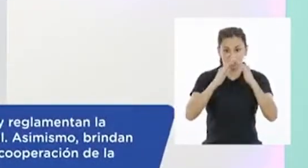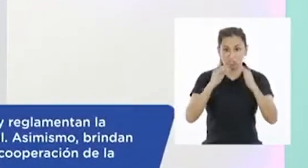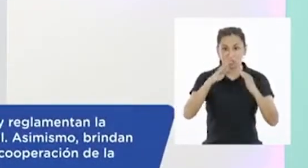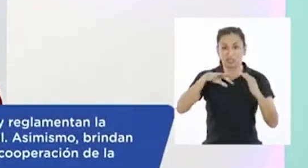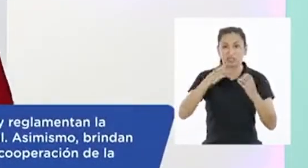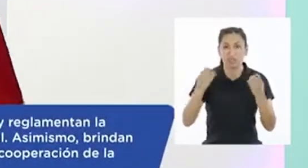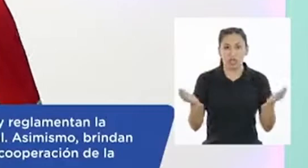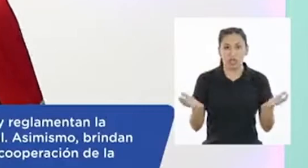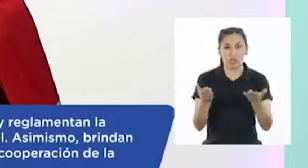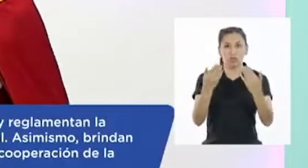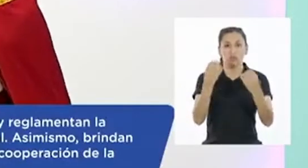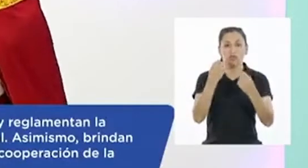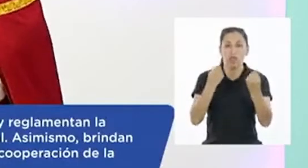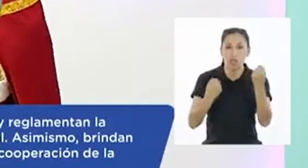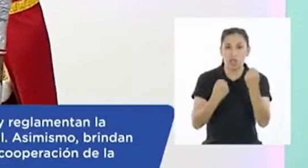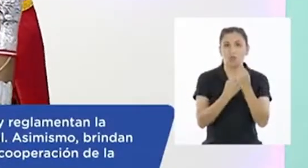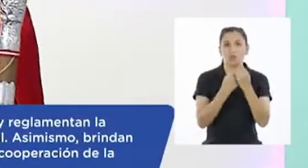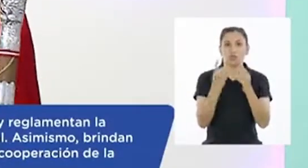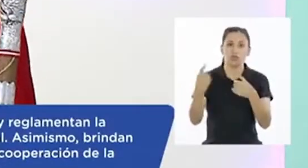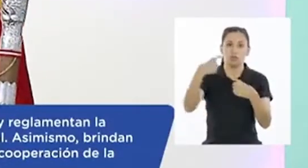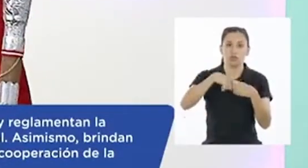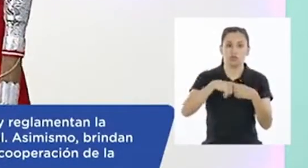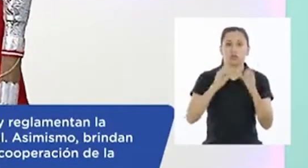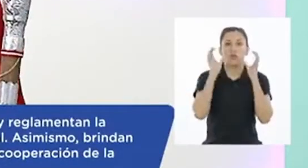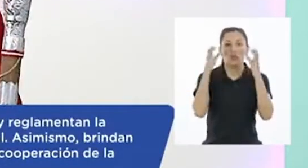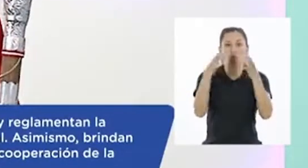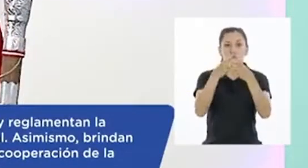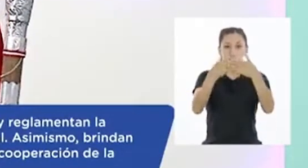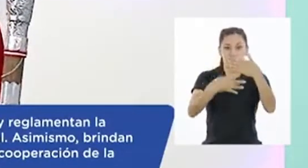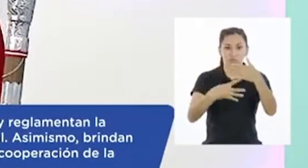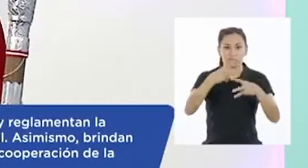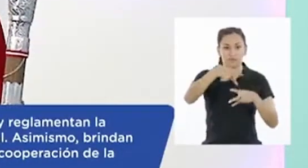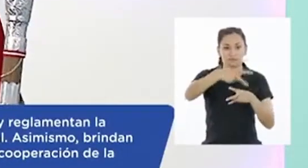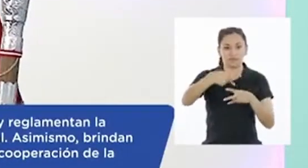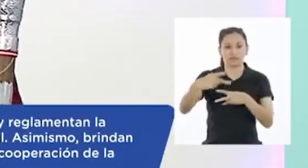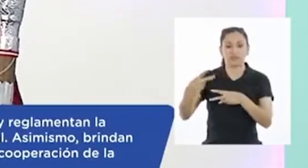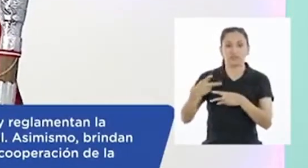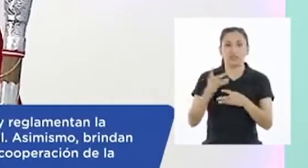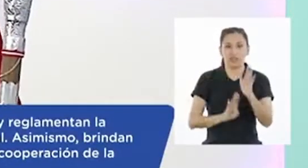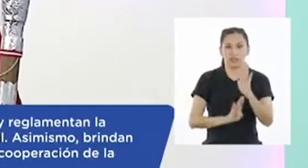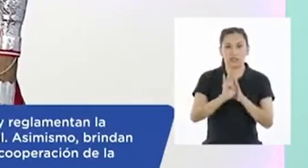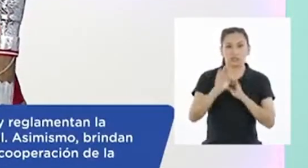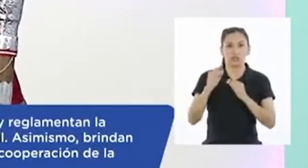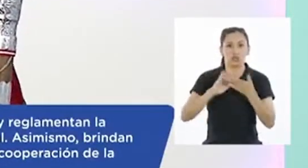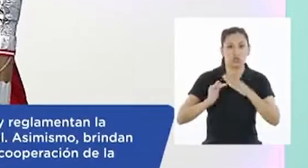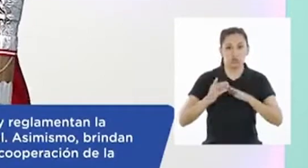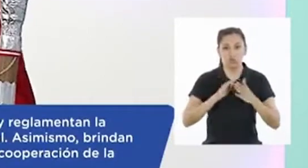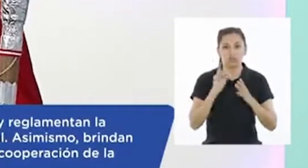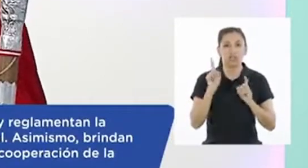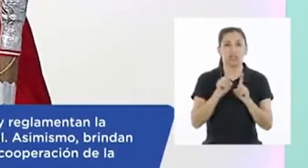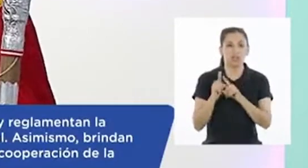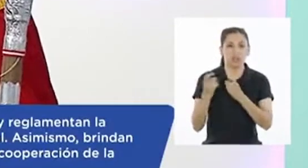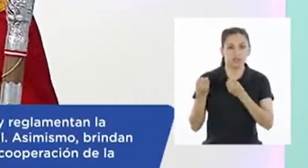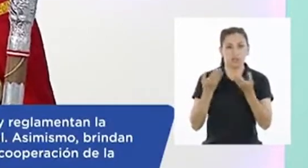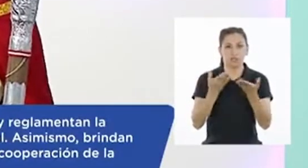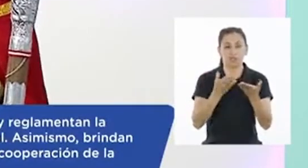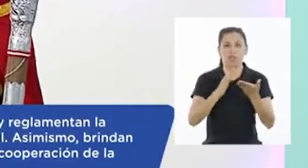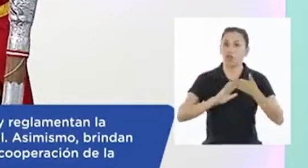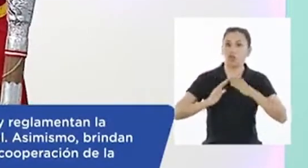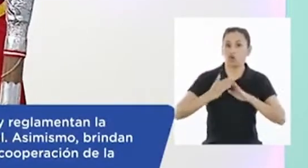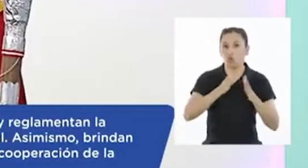promueven, apoyan y reglamentan la participación vecinal en el desarrollo local. Asimismo, brindan servicios de